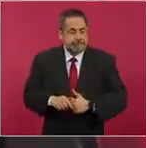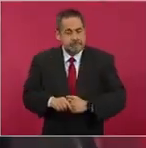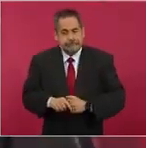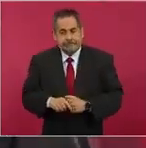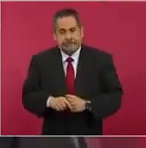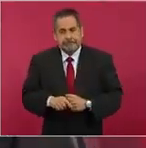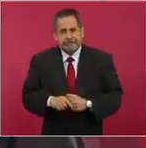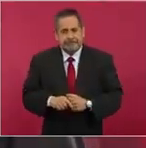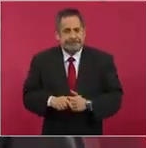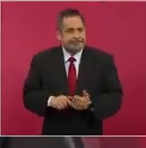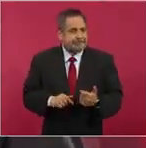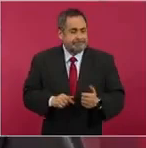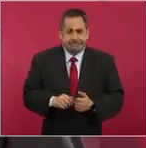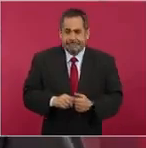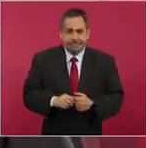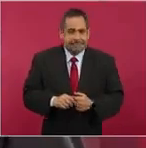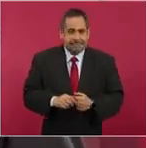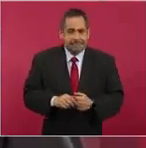cómo